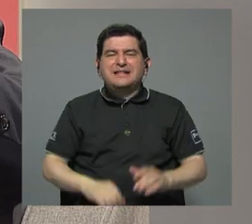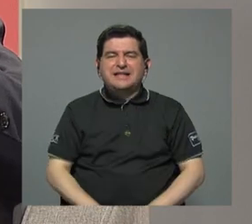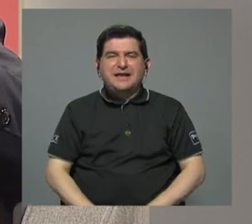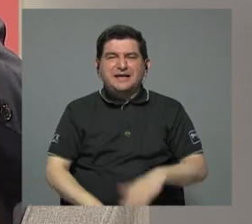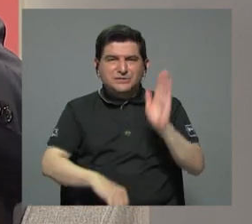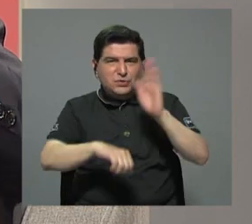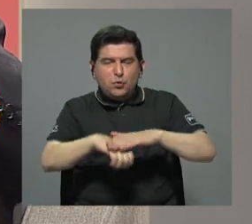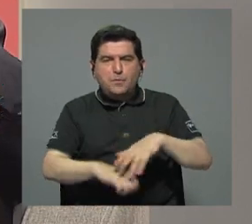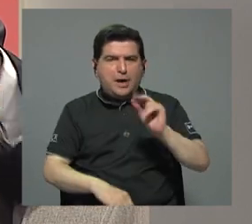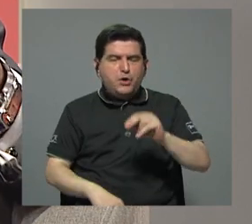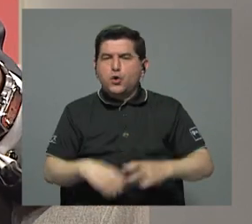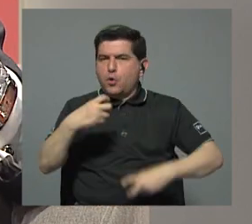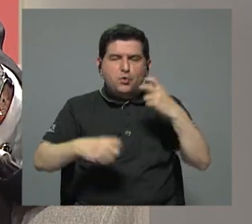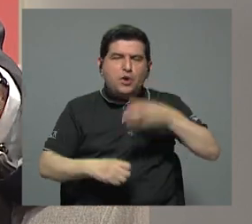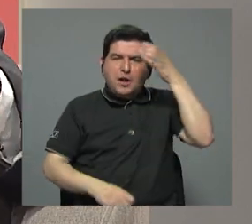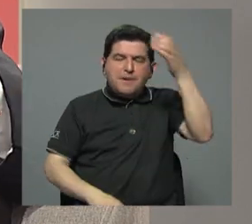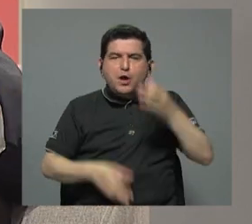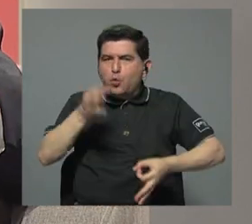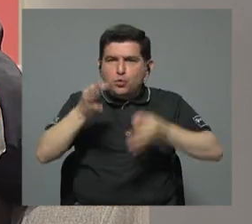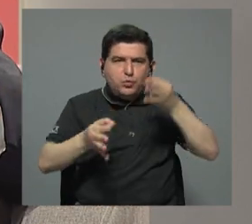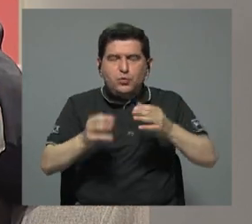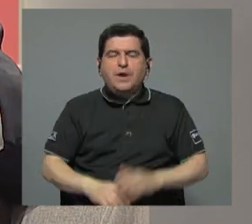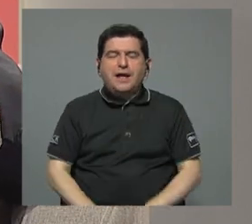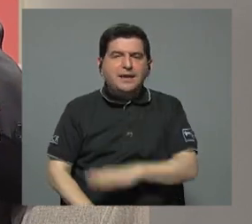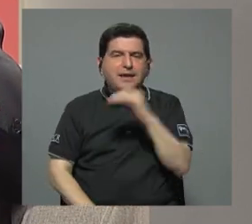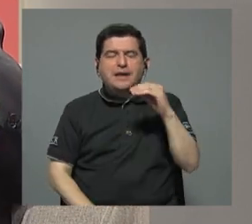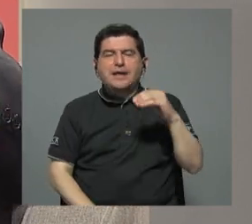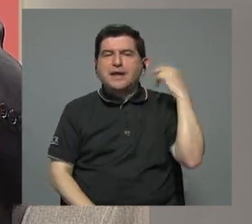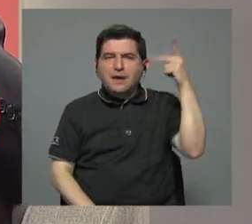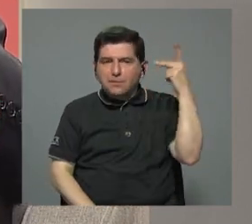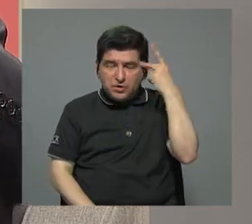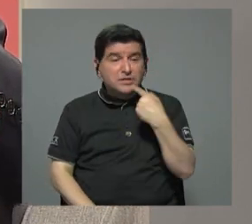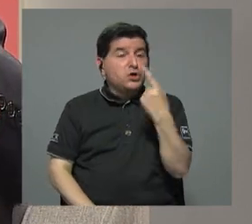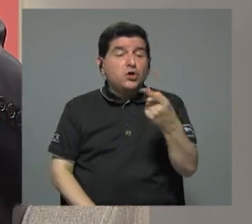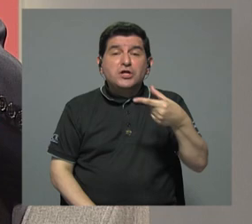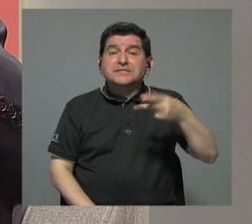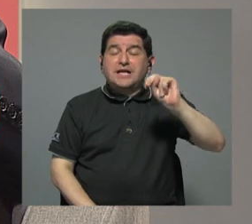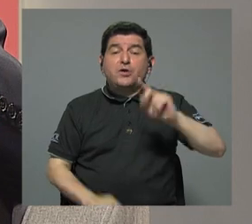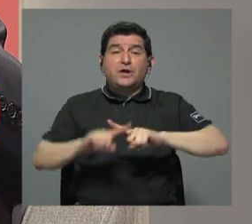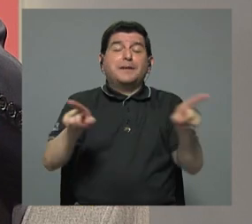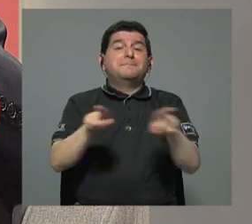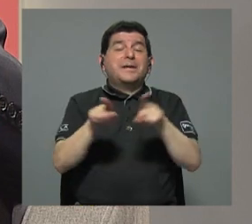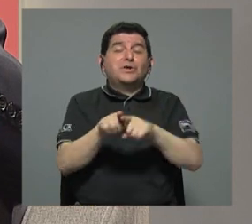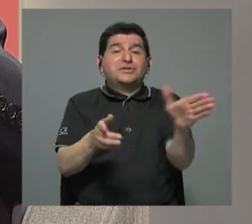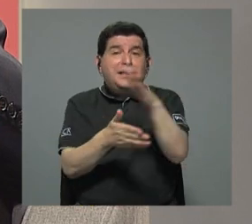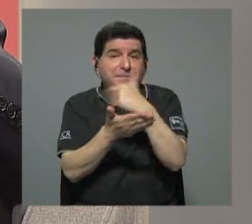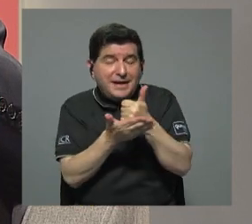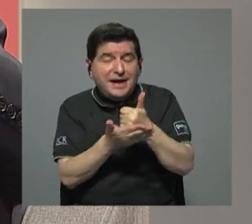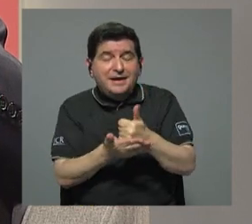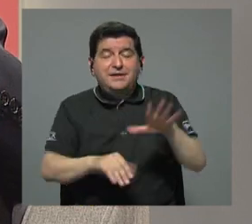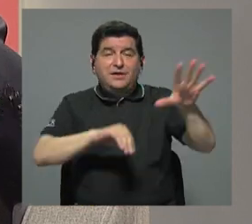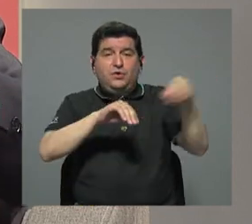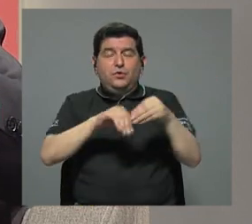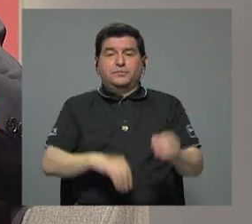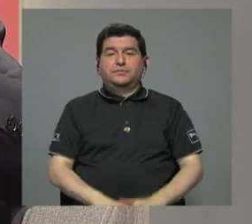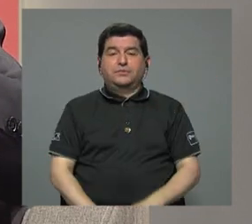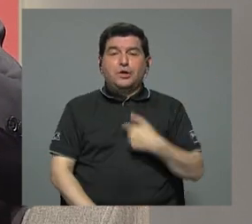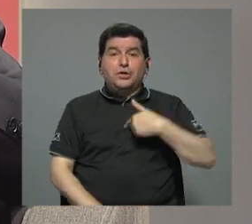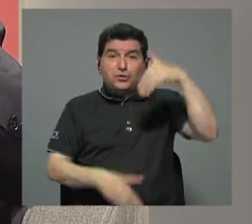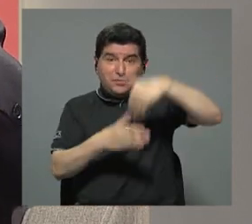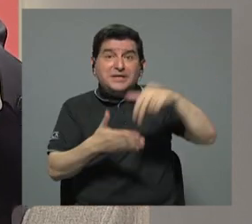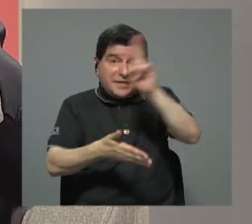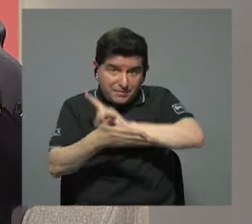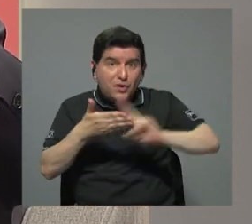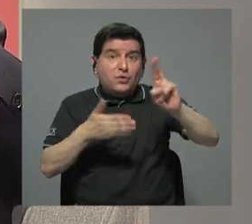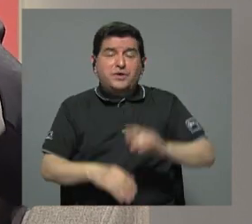jurídico el problema es cultural y político esencialmente creo que eso está apuntando gloria pero hay que decir aquí algo digamos que es adicional me hago meter con su universidad